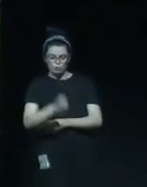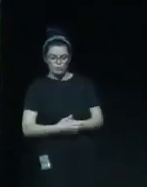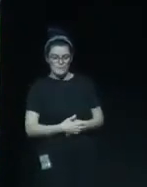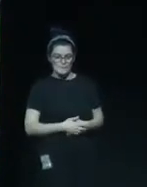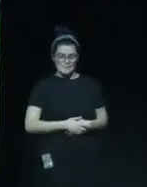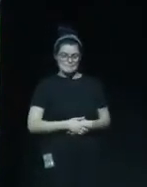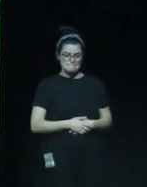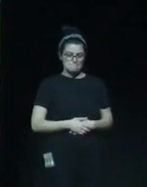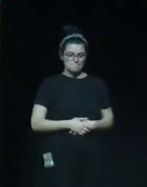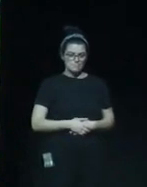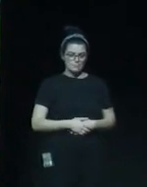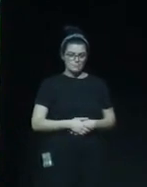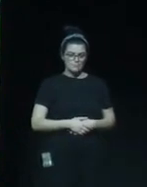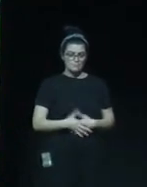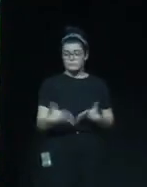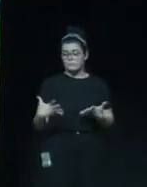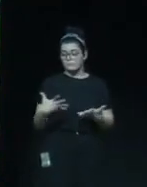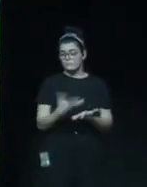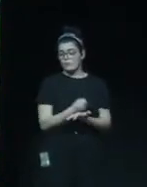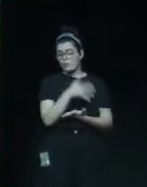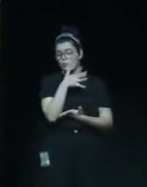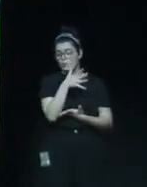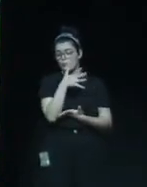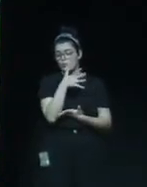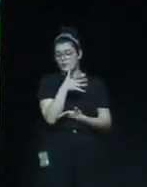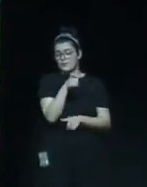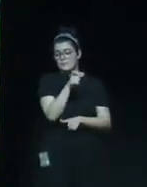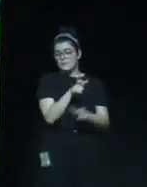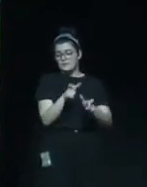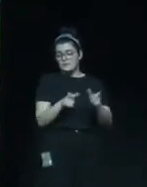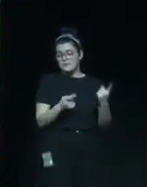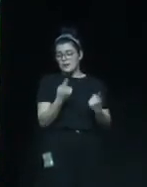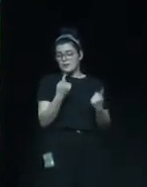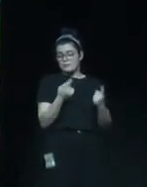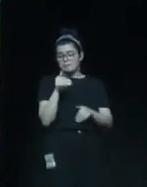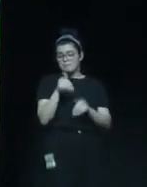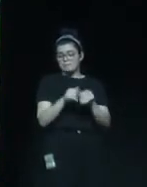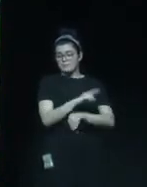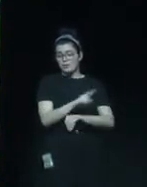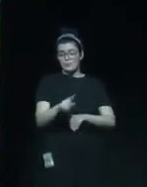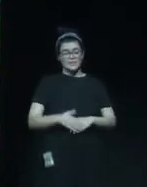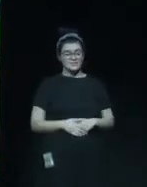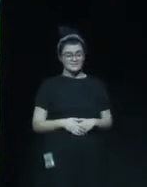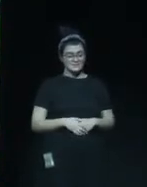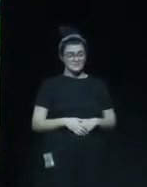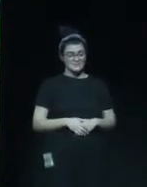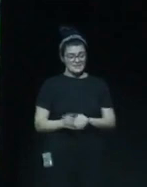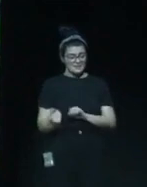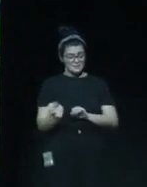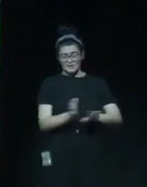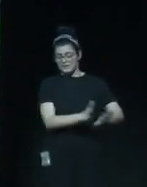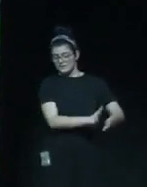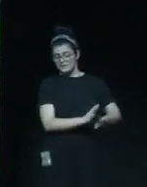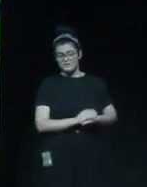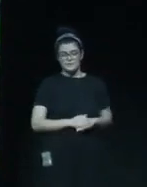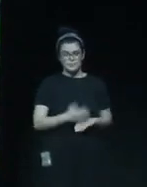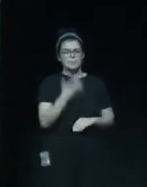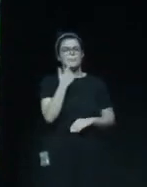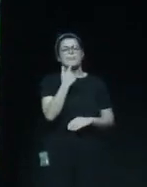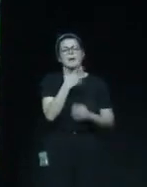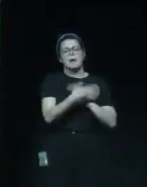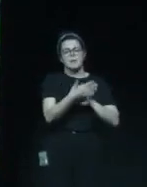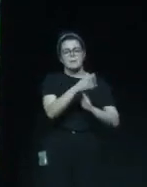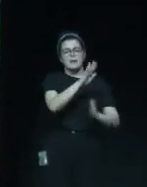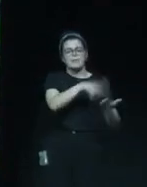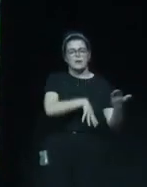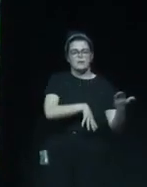Y todo porque mucha gente, hay gente que no ha votado. Yo te digo porque mi hija vive en Barcelona y los amigos